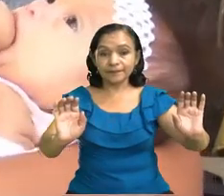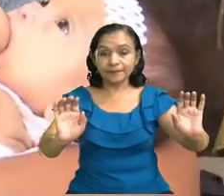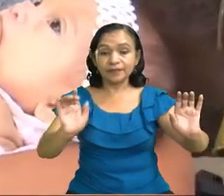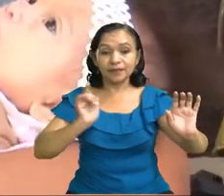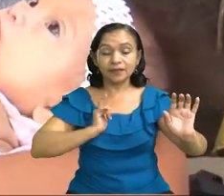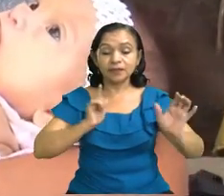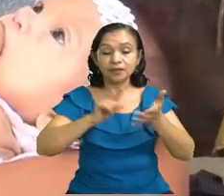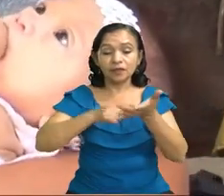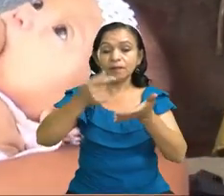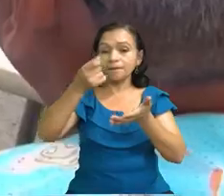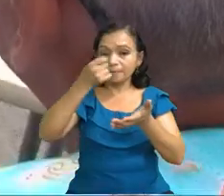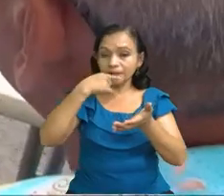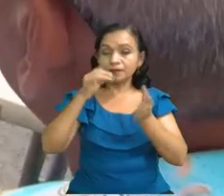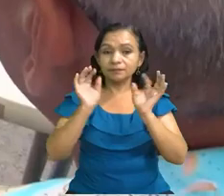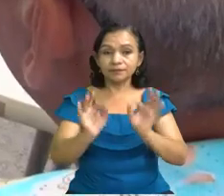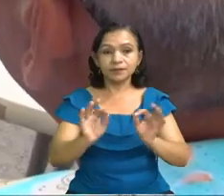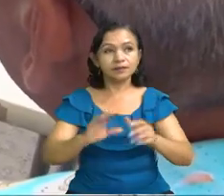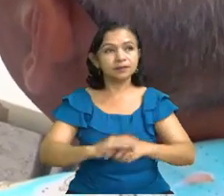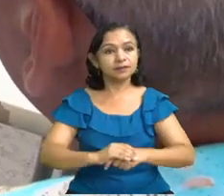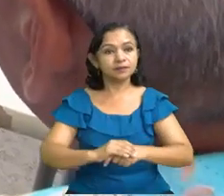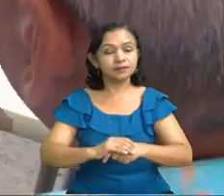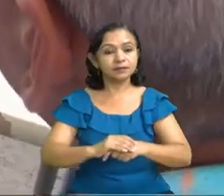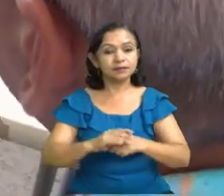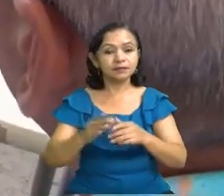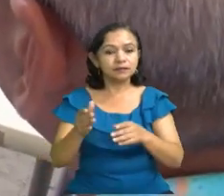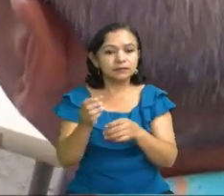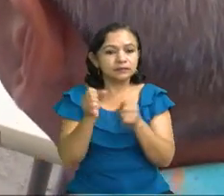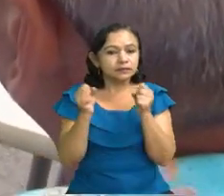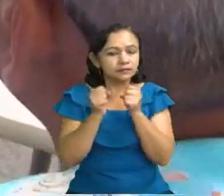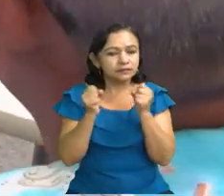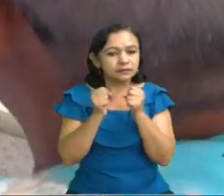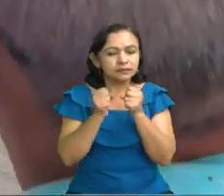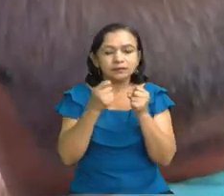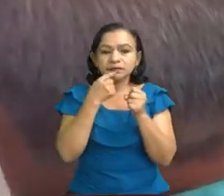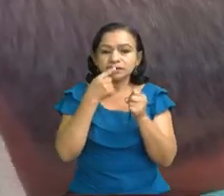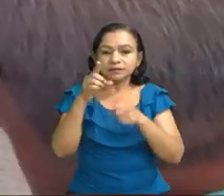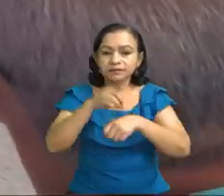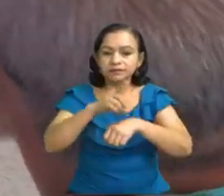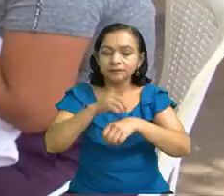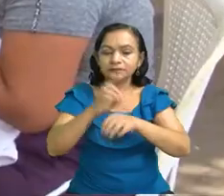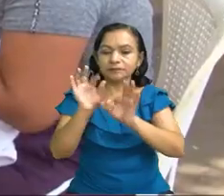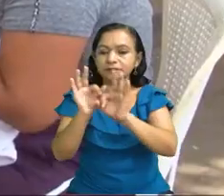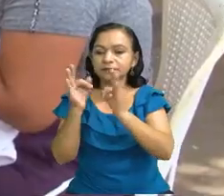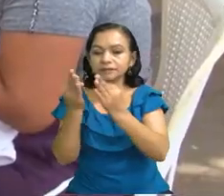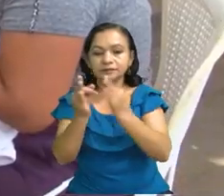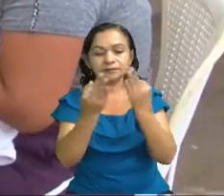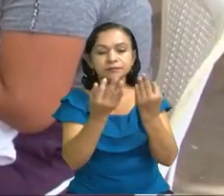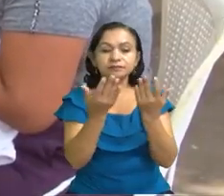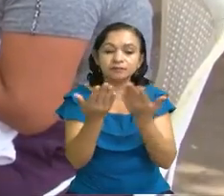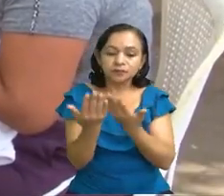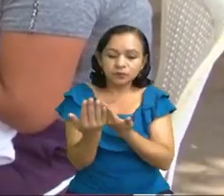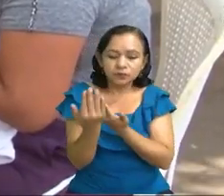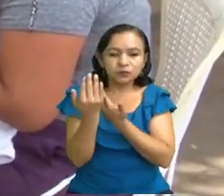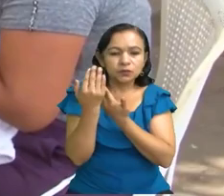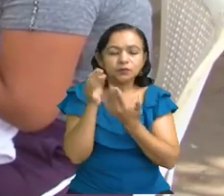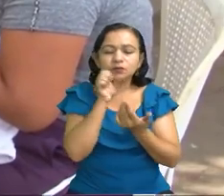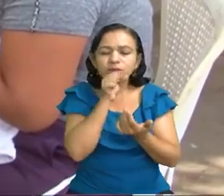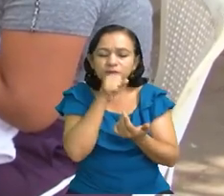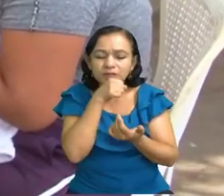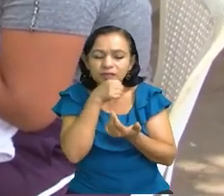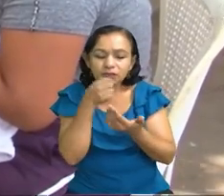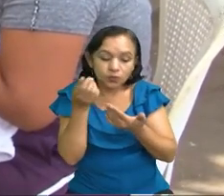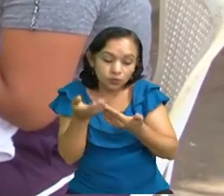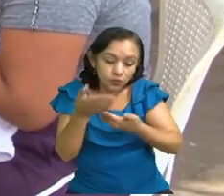su medicamento y todo. Ante los frentes fríos, los médicos recomiendan a las familias abrigar a los niños y ancianos para